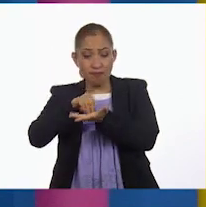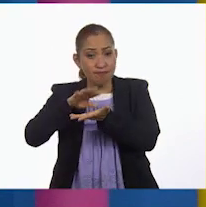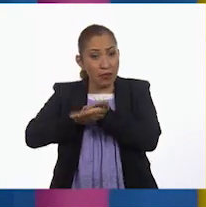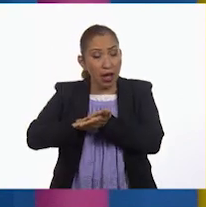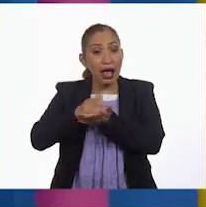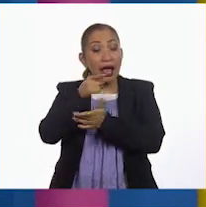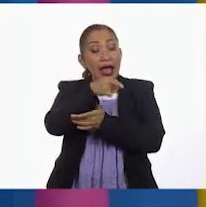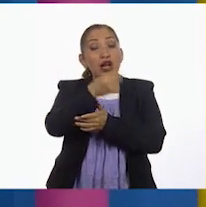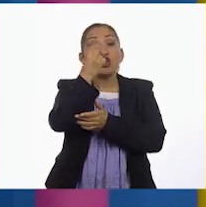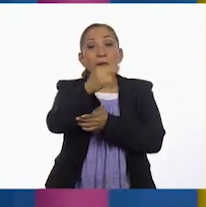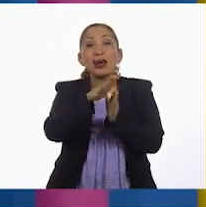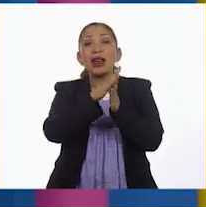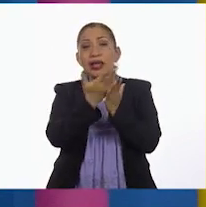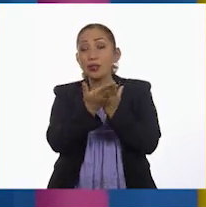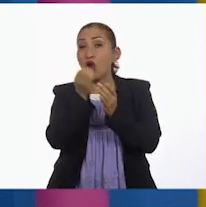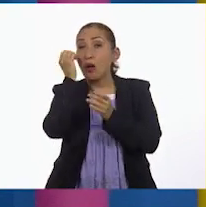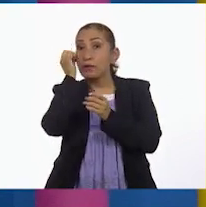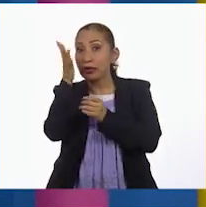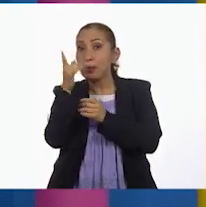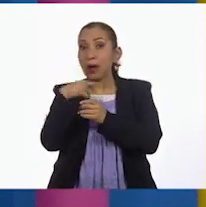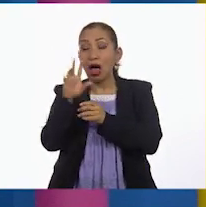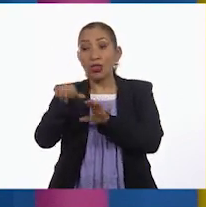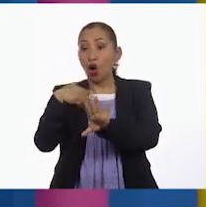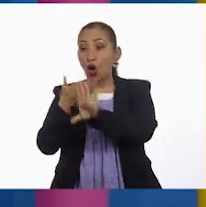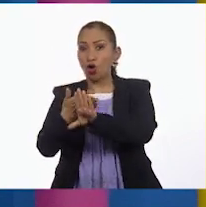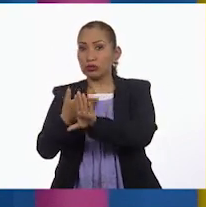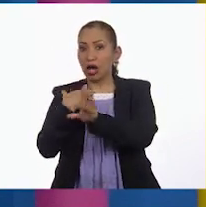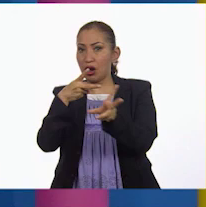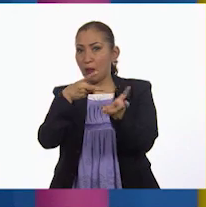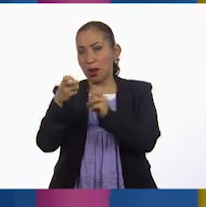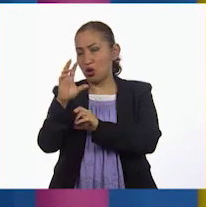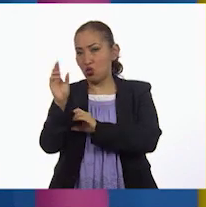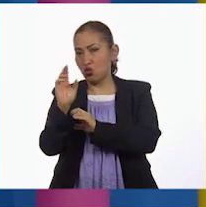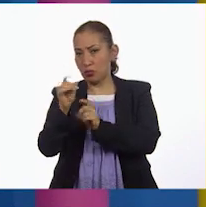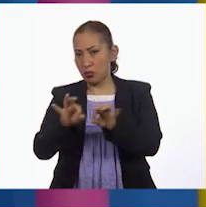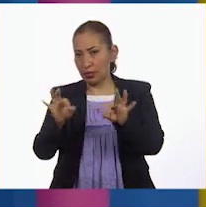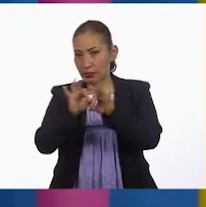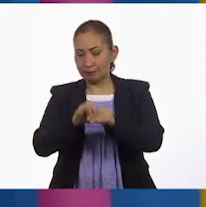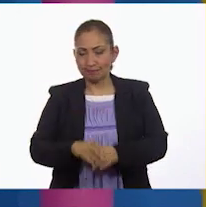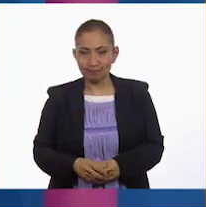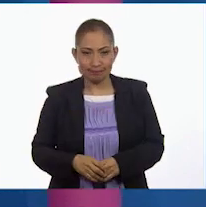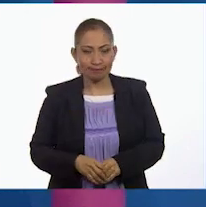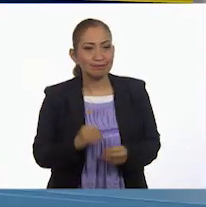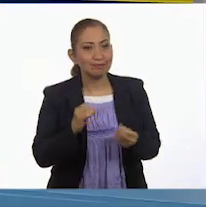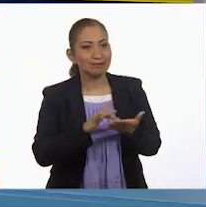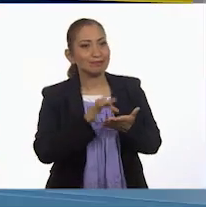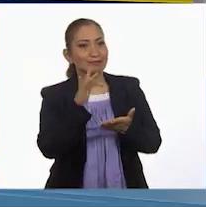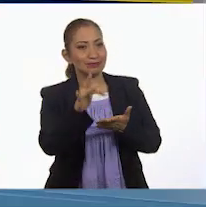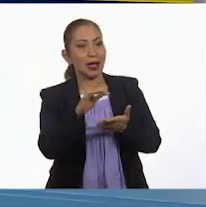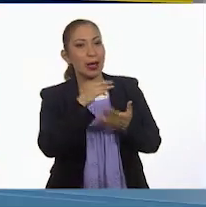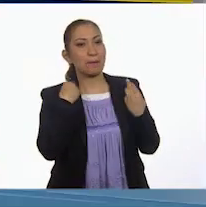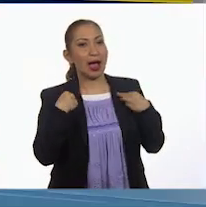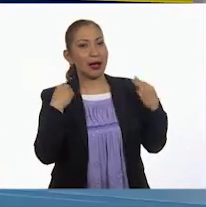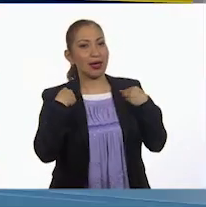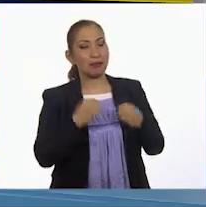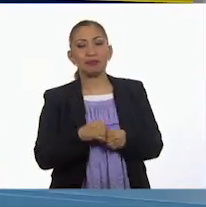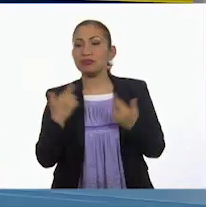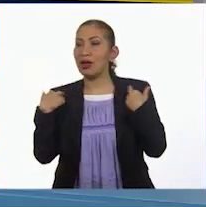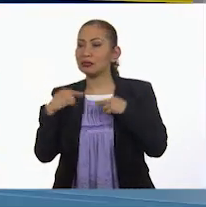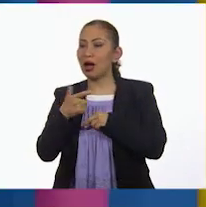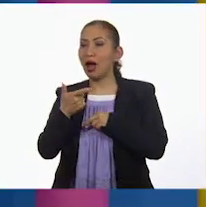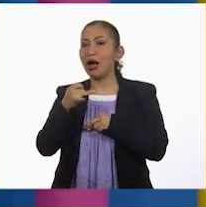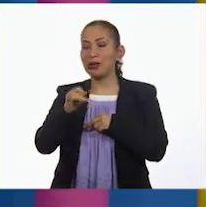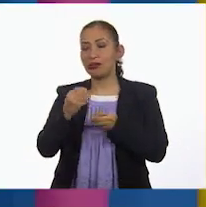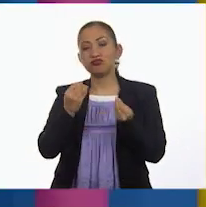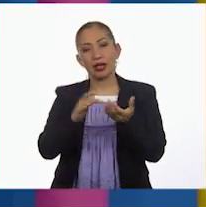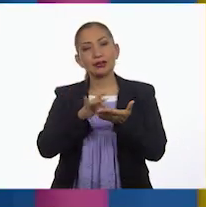datos bibliográficos para que nunca los acusen de plagio. Eso es muy importante. Pues muchísimas gracias, María. Maestra Gaby, como